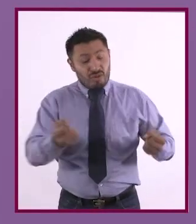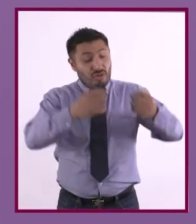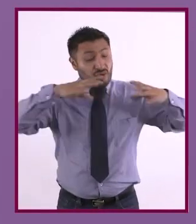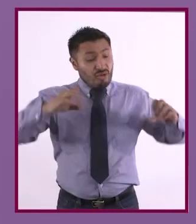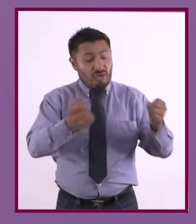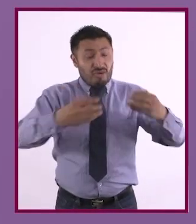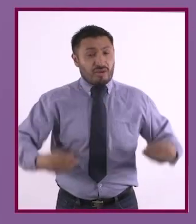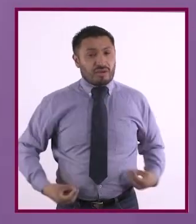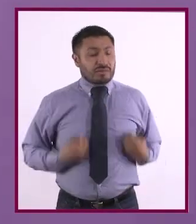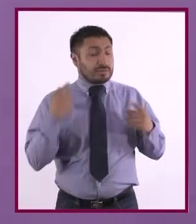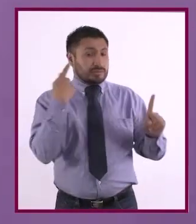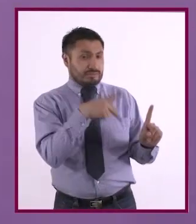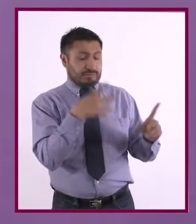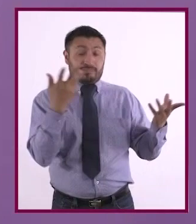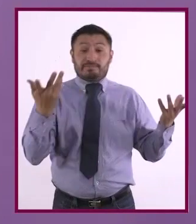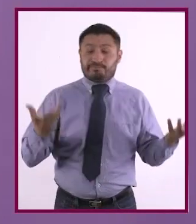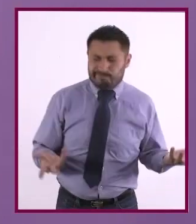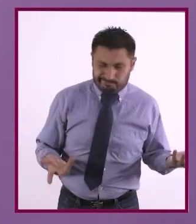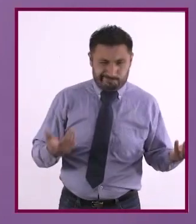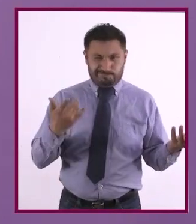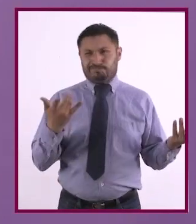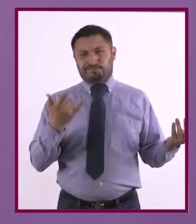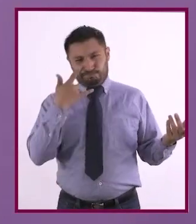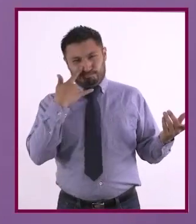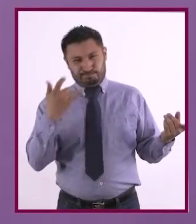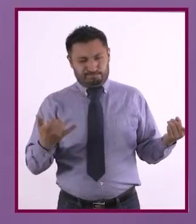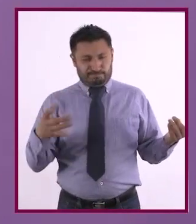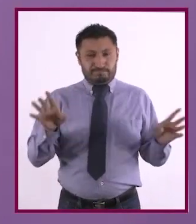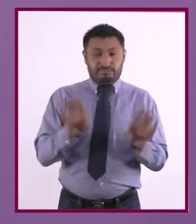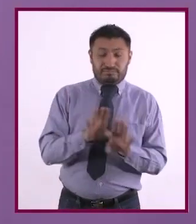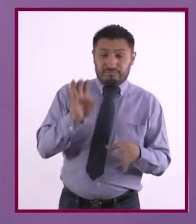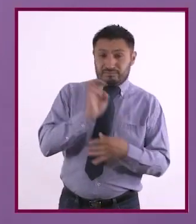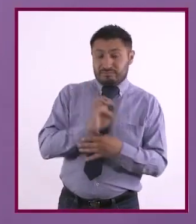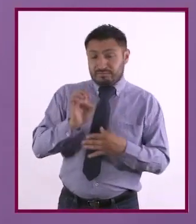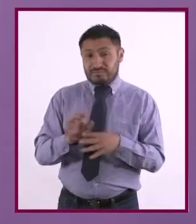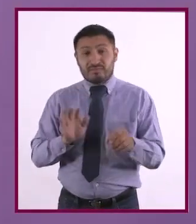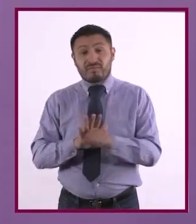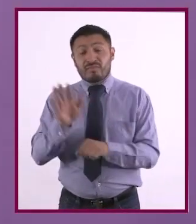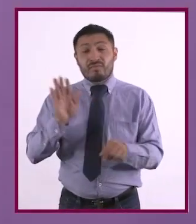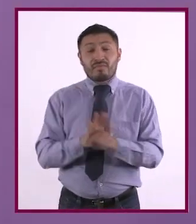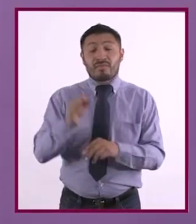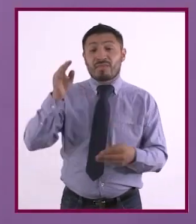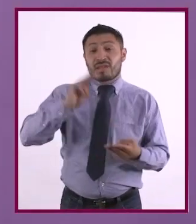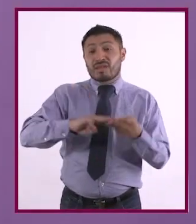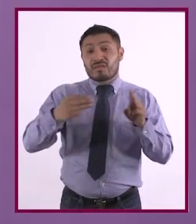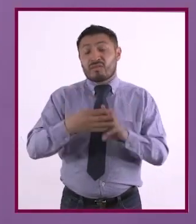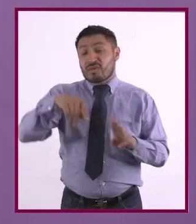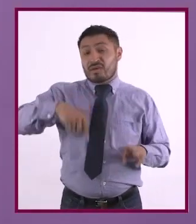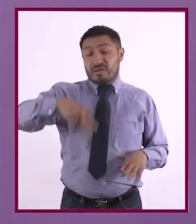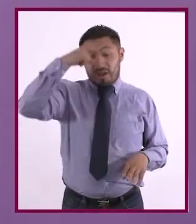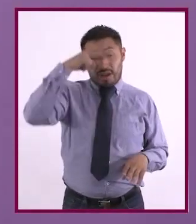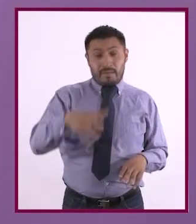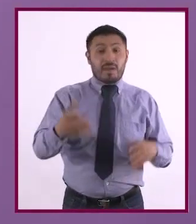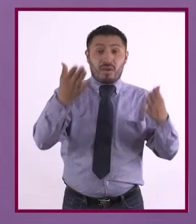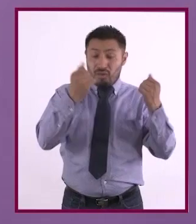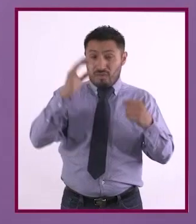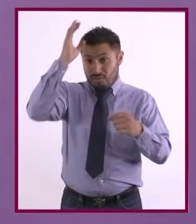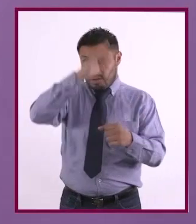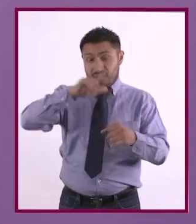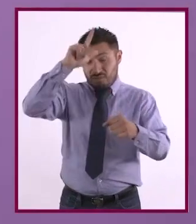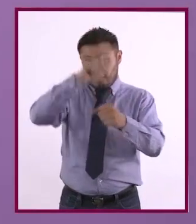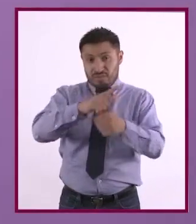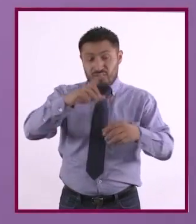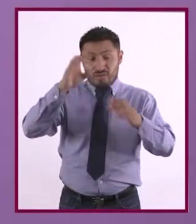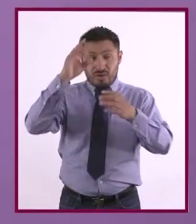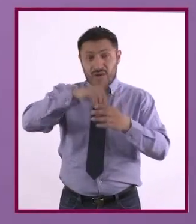la vida del paciente. Todo esto nos lleva a preguntarnos cuáles son las razones de que no exista en México una cultura de la donación de